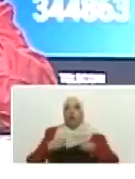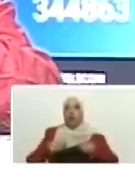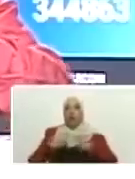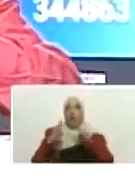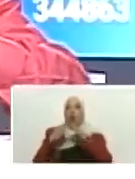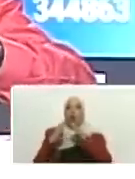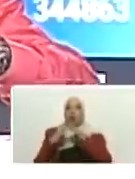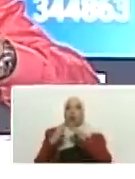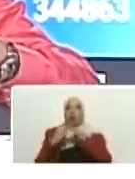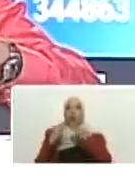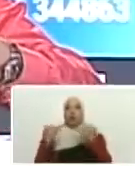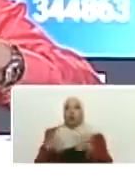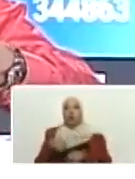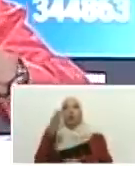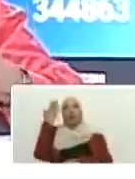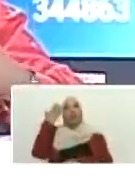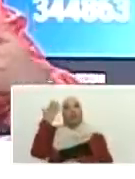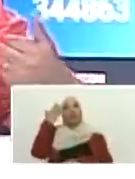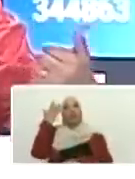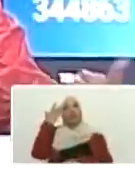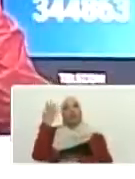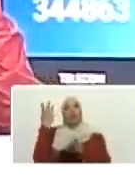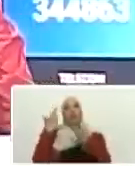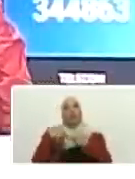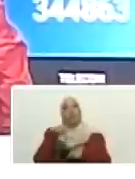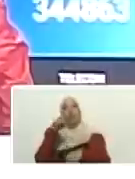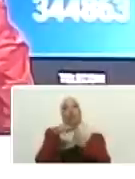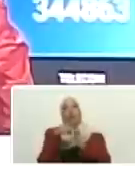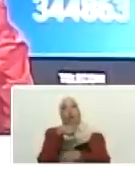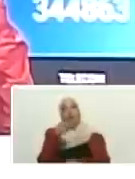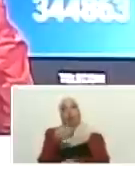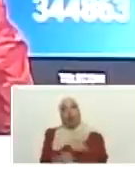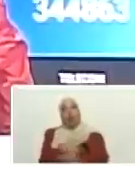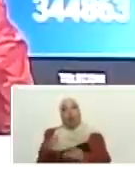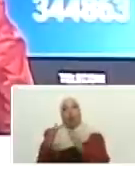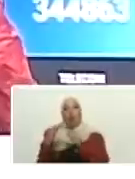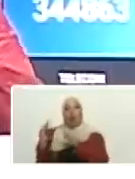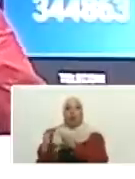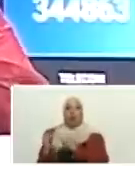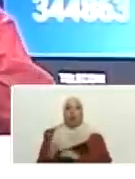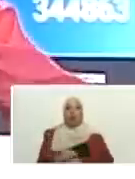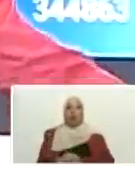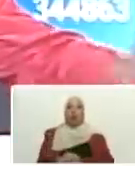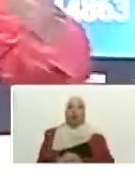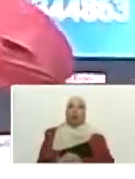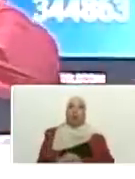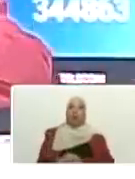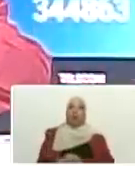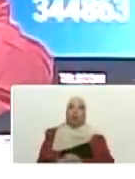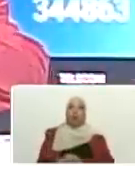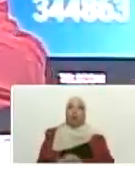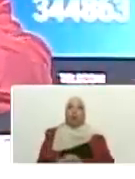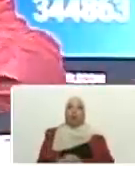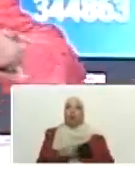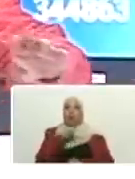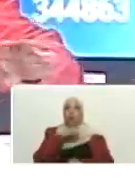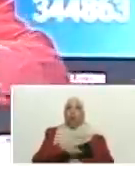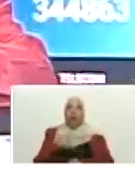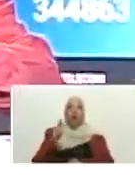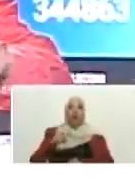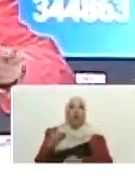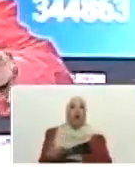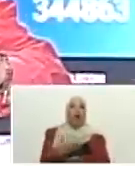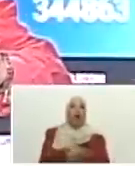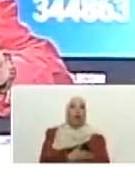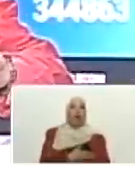Venezuela ya se habían construido algo más de 1.000.000 de viviendas. Récord histórico, nunca